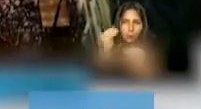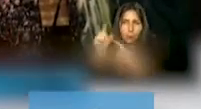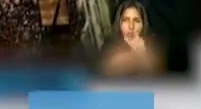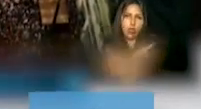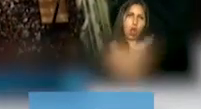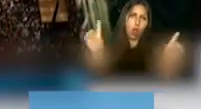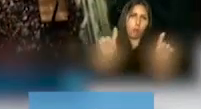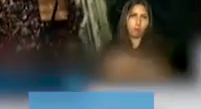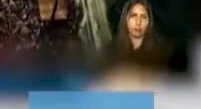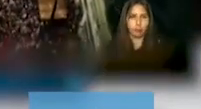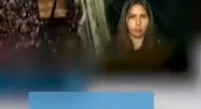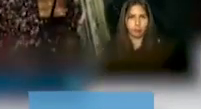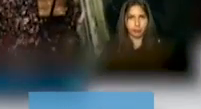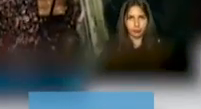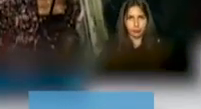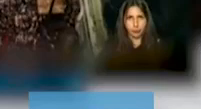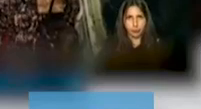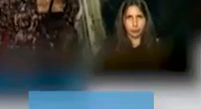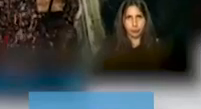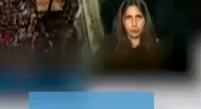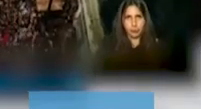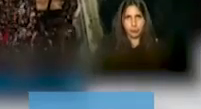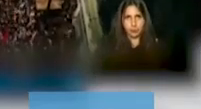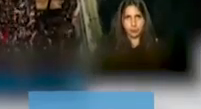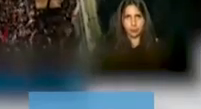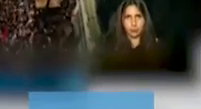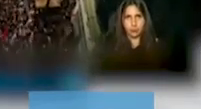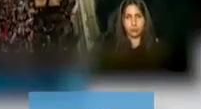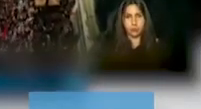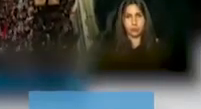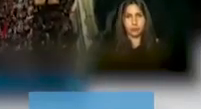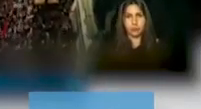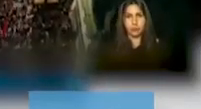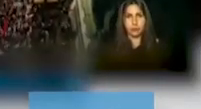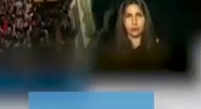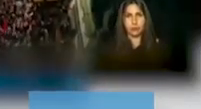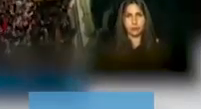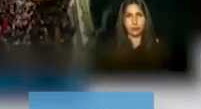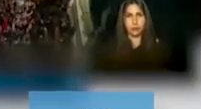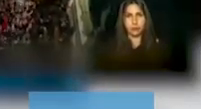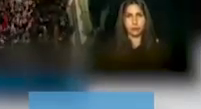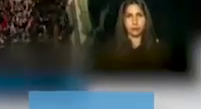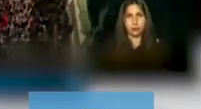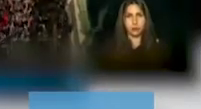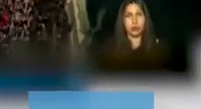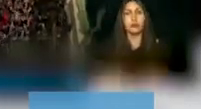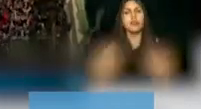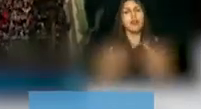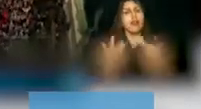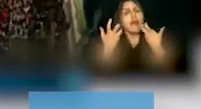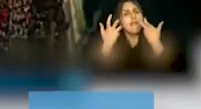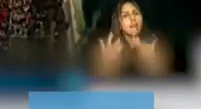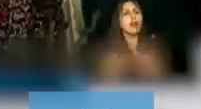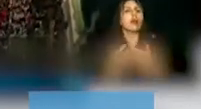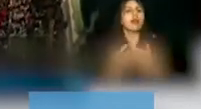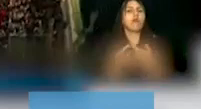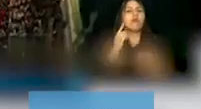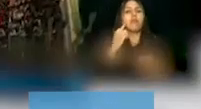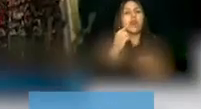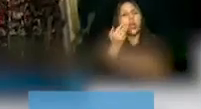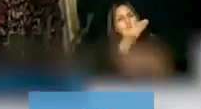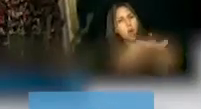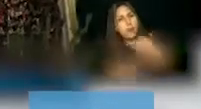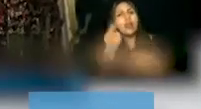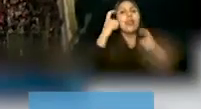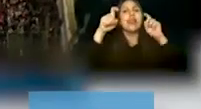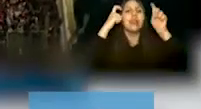etapa, cambia precisamente el objetivo. Es decir, una cosa es convencer a los colorados, a los nacionalistas, ¿no? Y